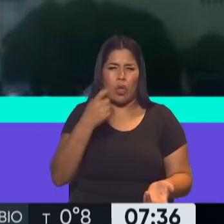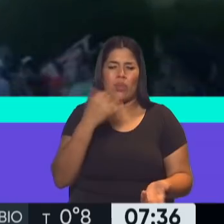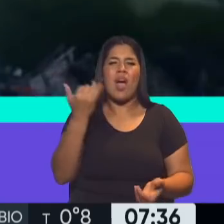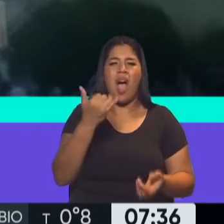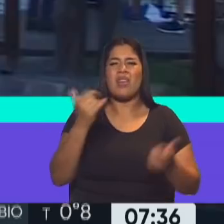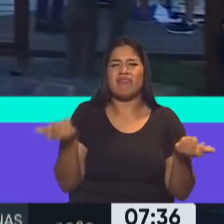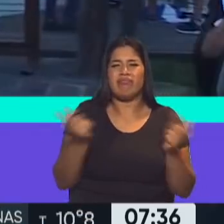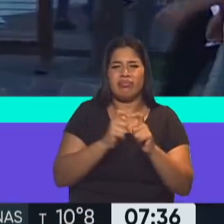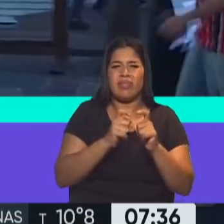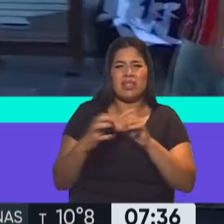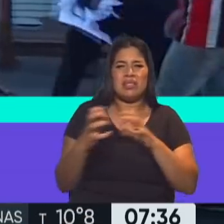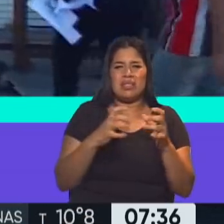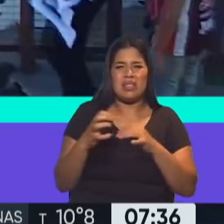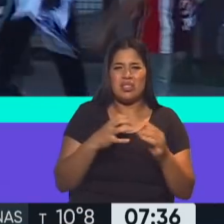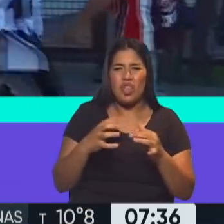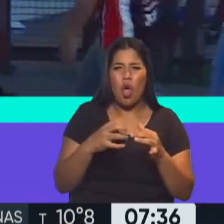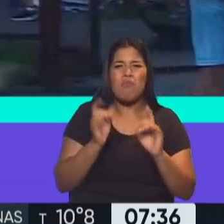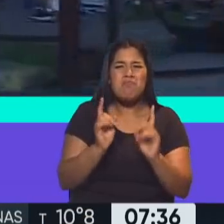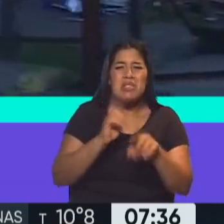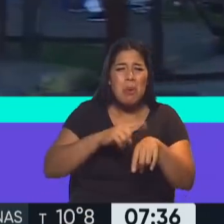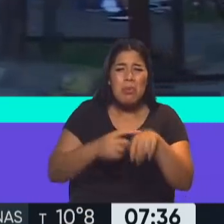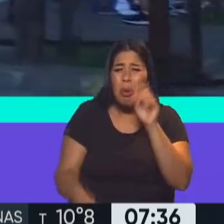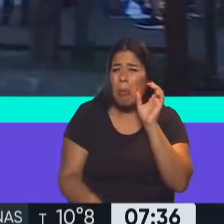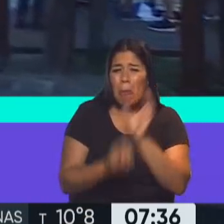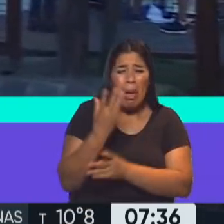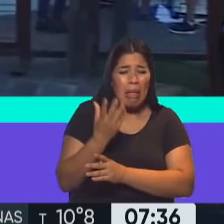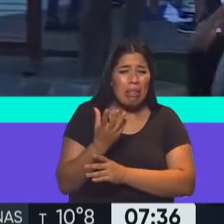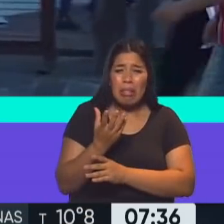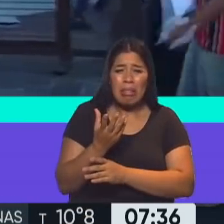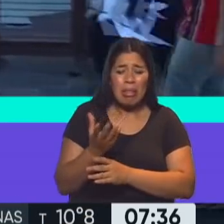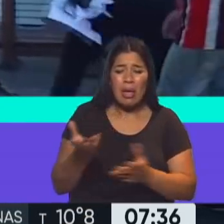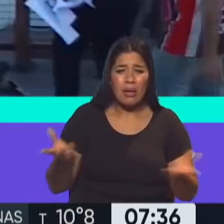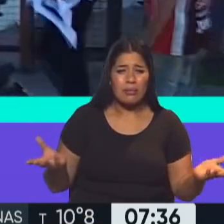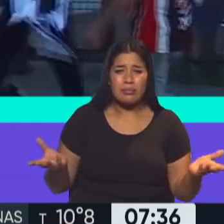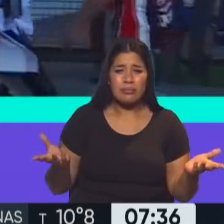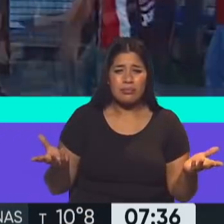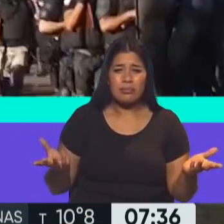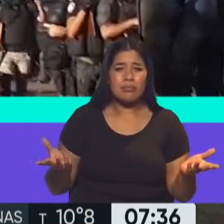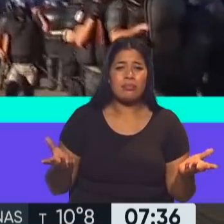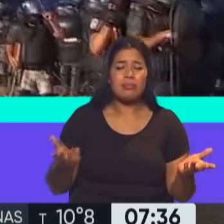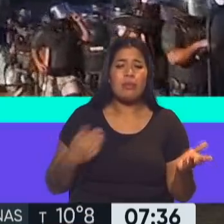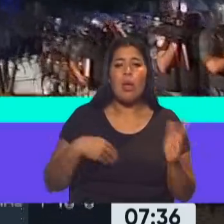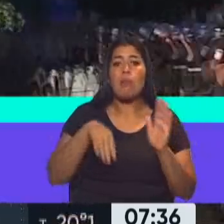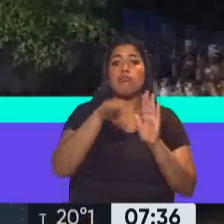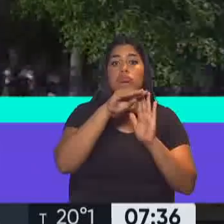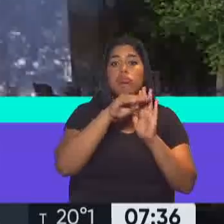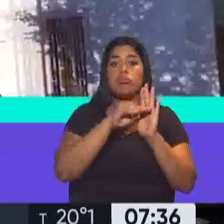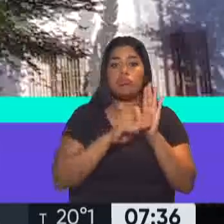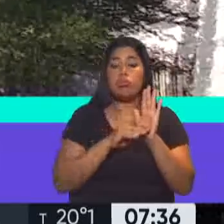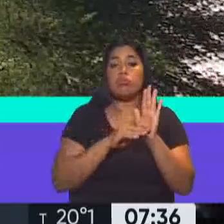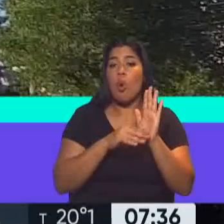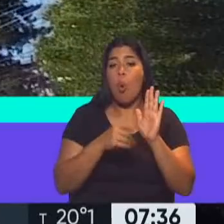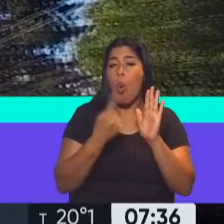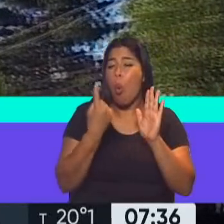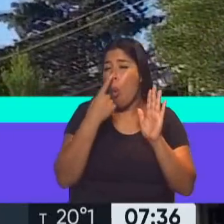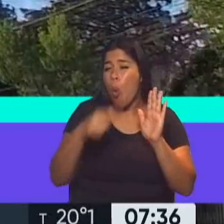sobre el momento, una sesión que no existía, la inventan en el momento, meten en el orden del día a último minuto el proyecto de zonificación,